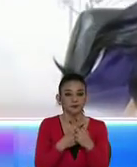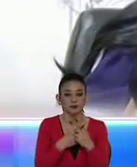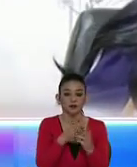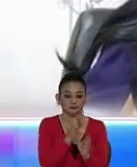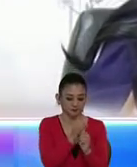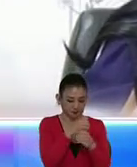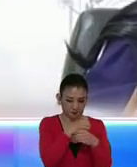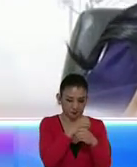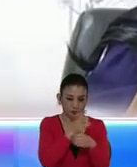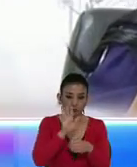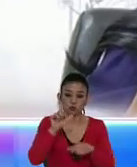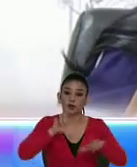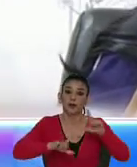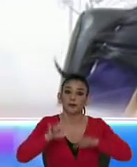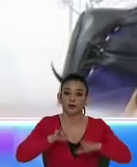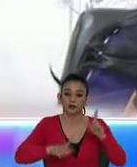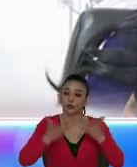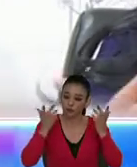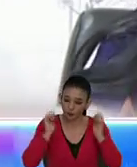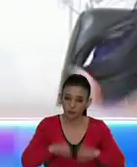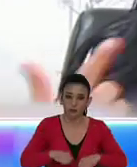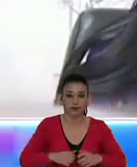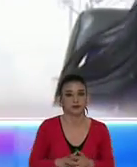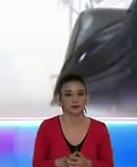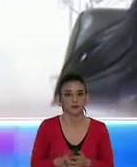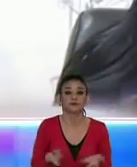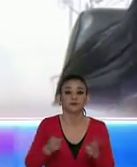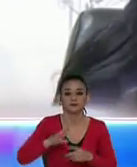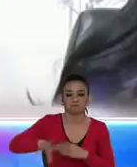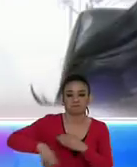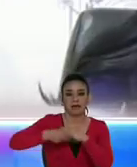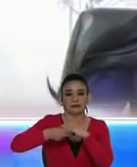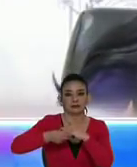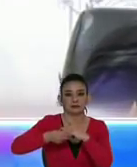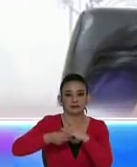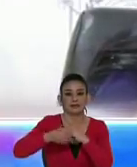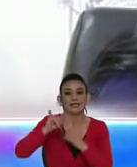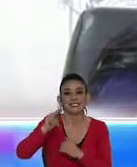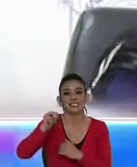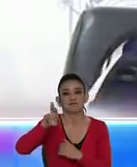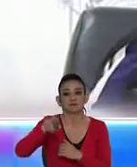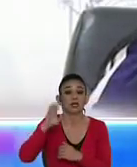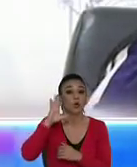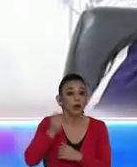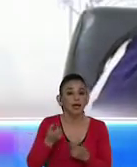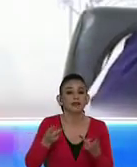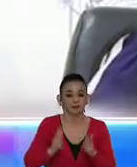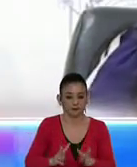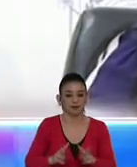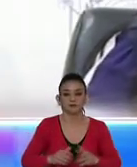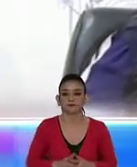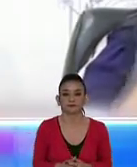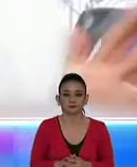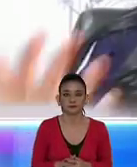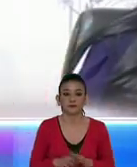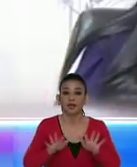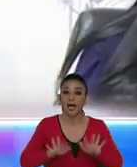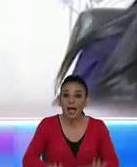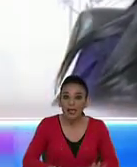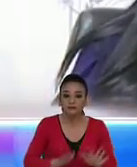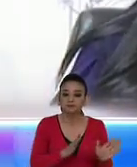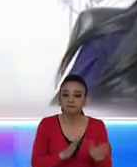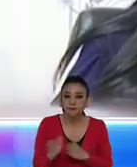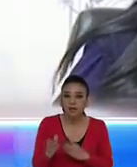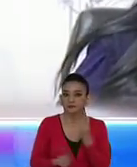sus laboratorios y vamos a implementar para que el INSPI de Cuenca también pueda procesar. De esta manera, ¿nosotros qué vamos a